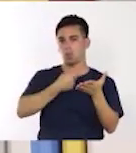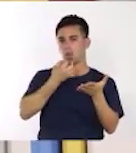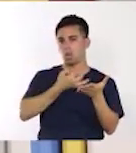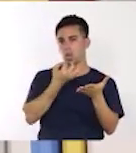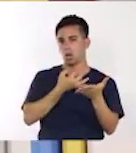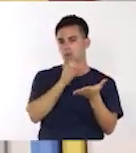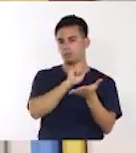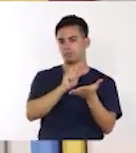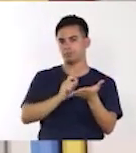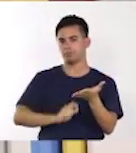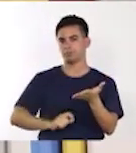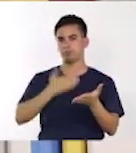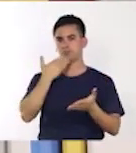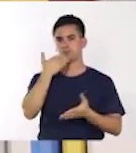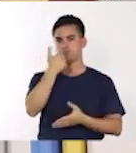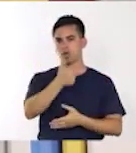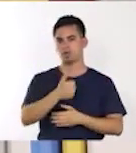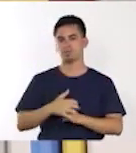integrador de calidad.